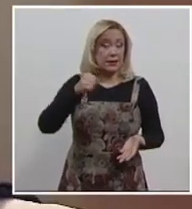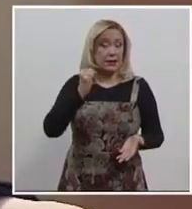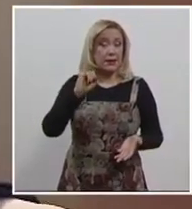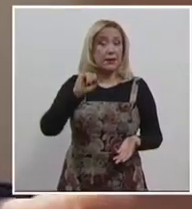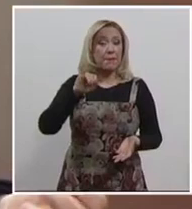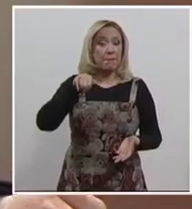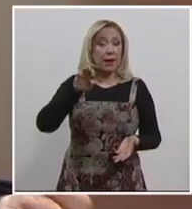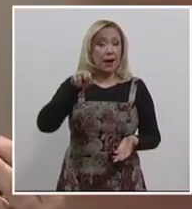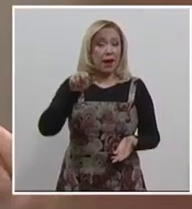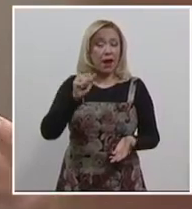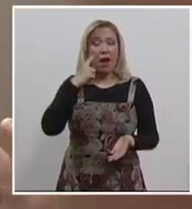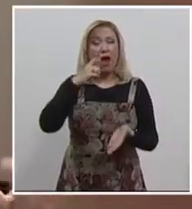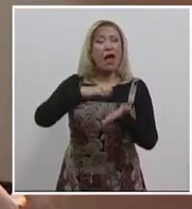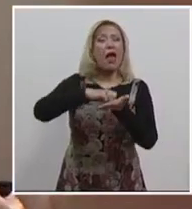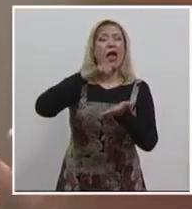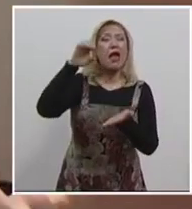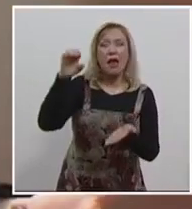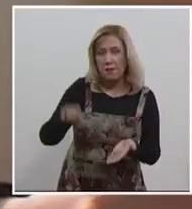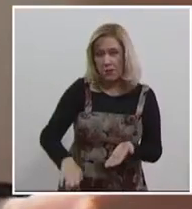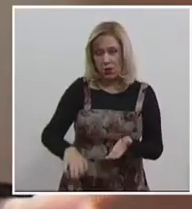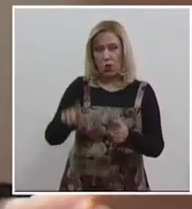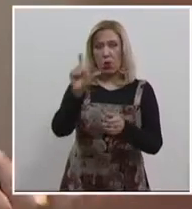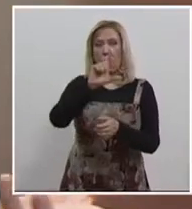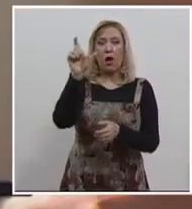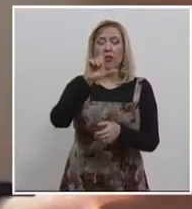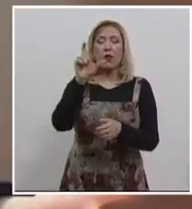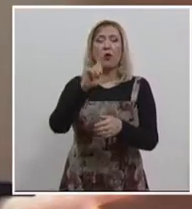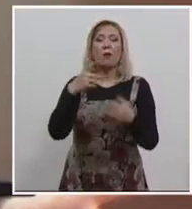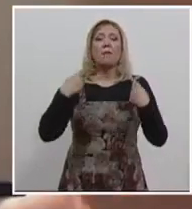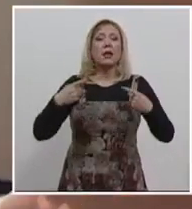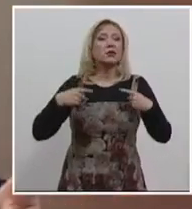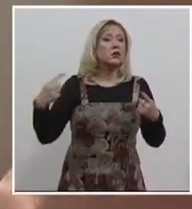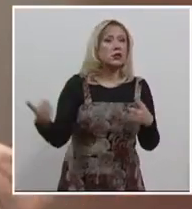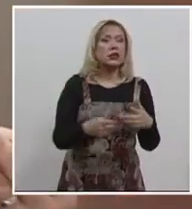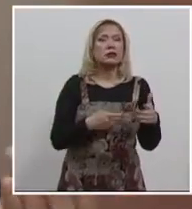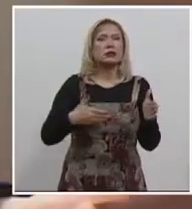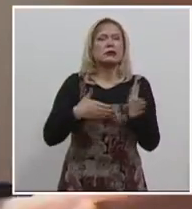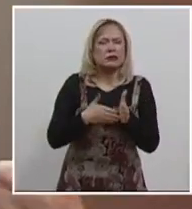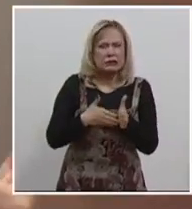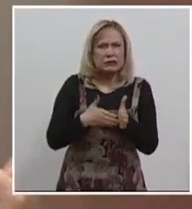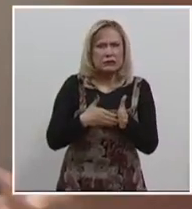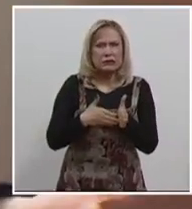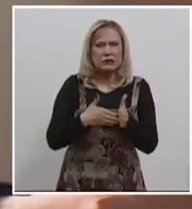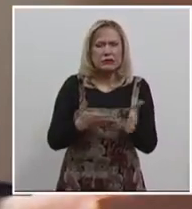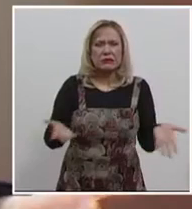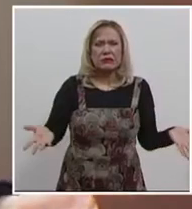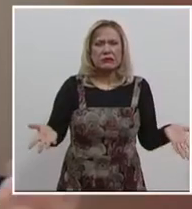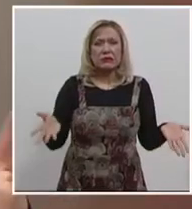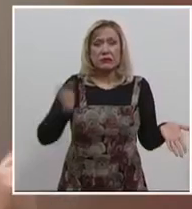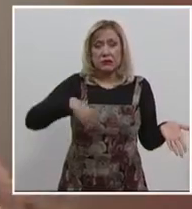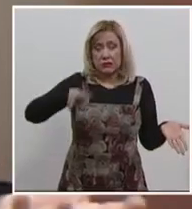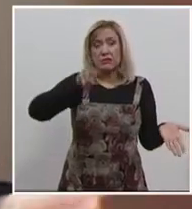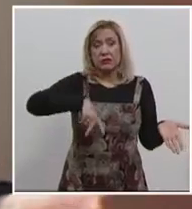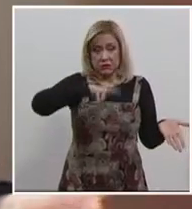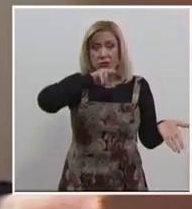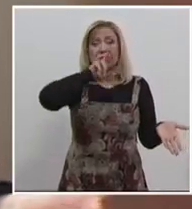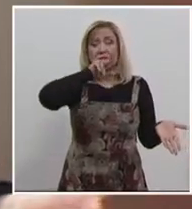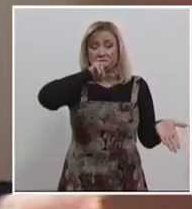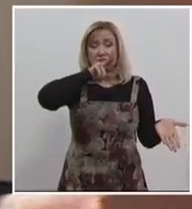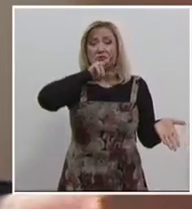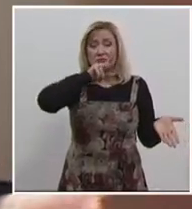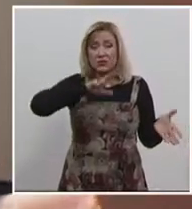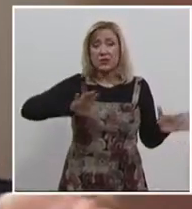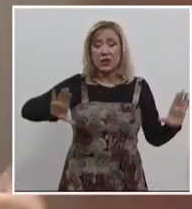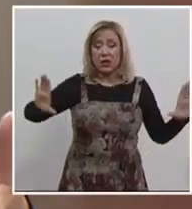Gaza. Las limitantes que tienen las personas, por lo que estamos muy preocupados todos los de la